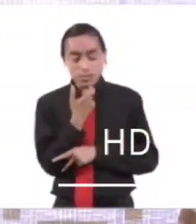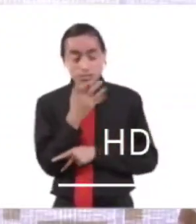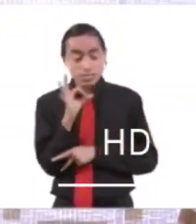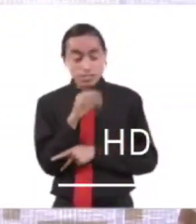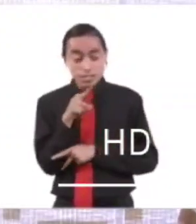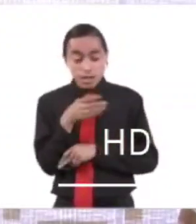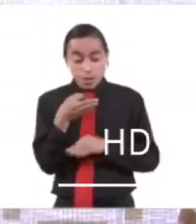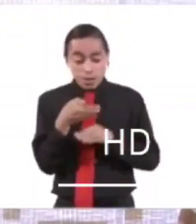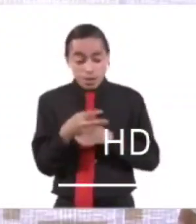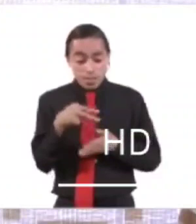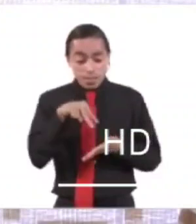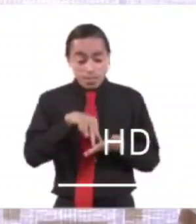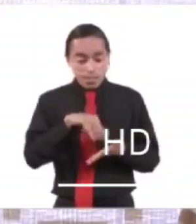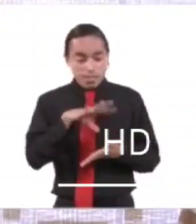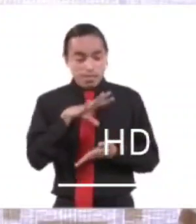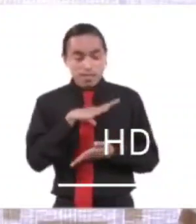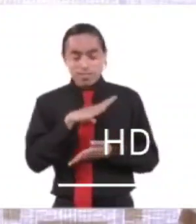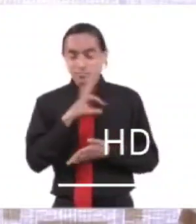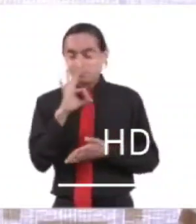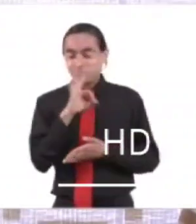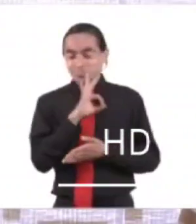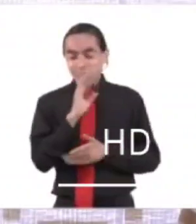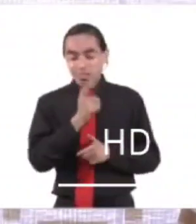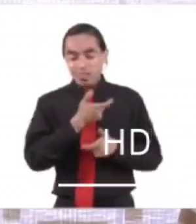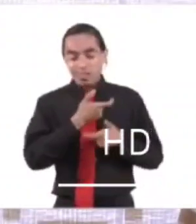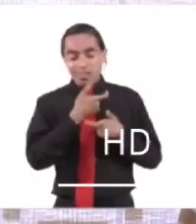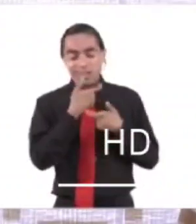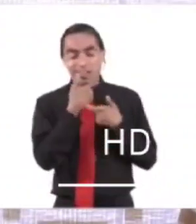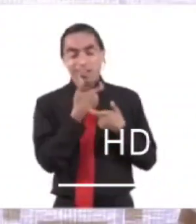se estaría burlando de nosotros.